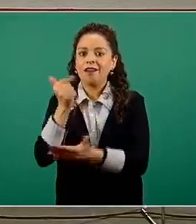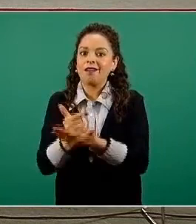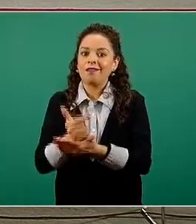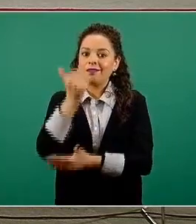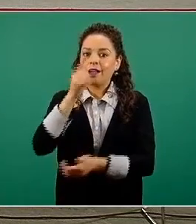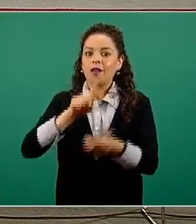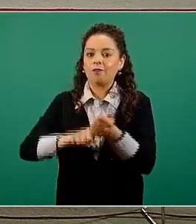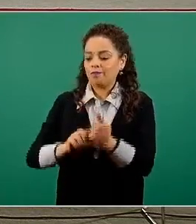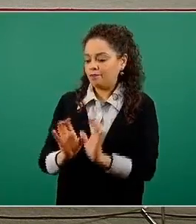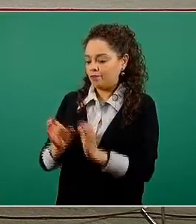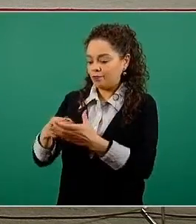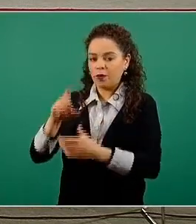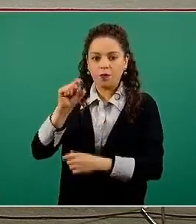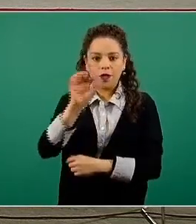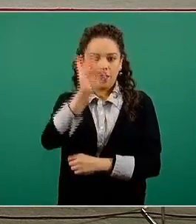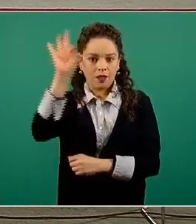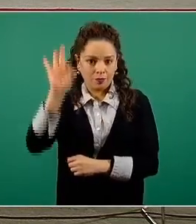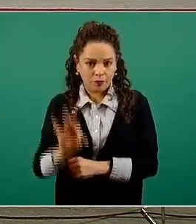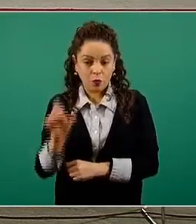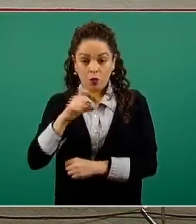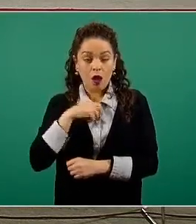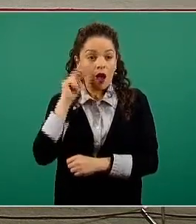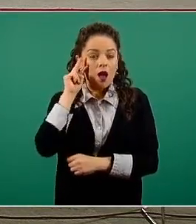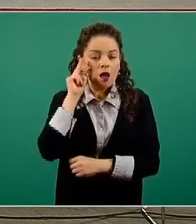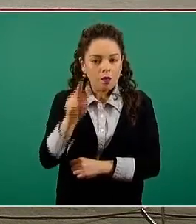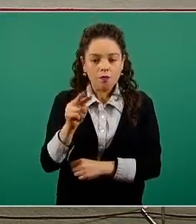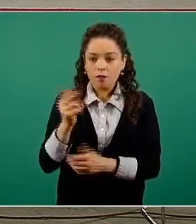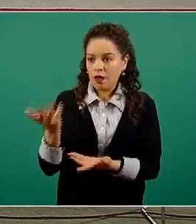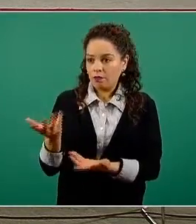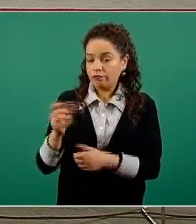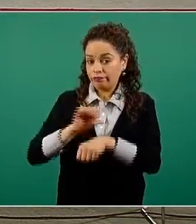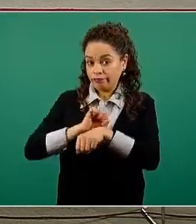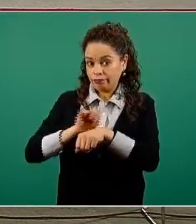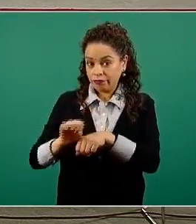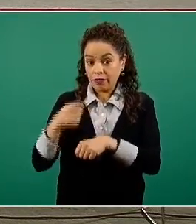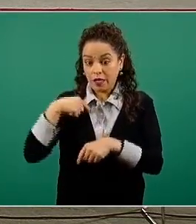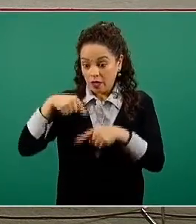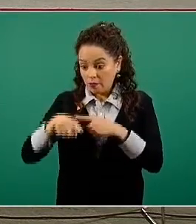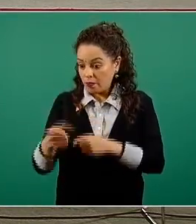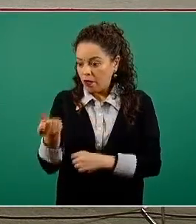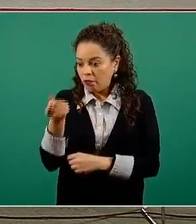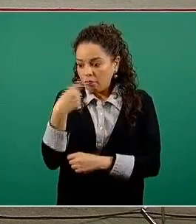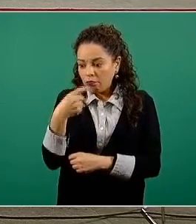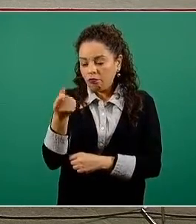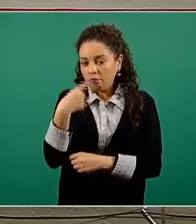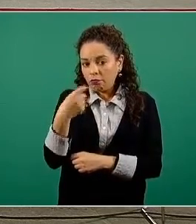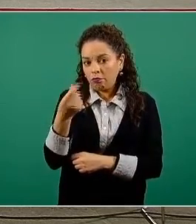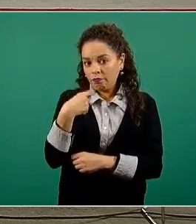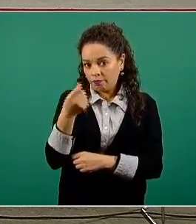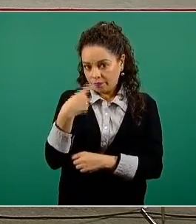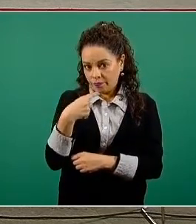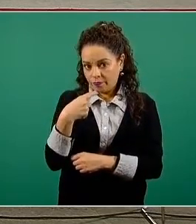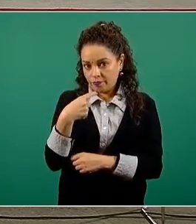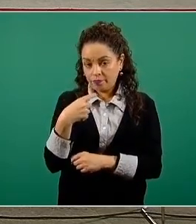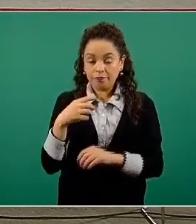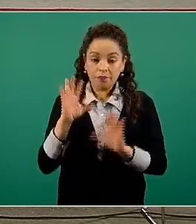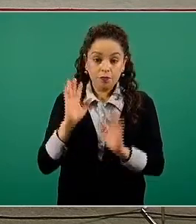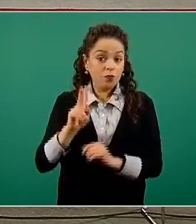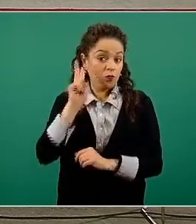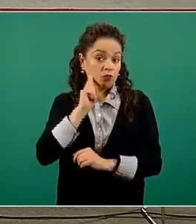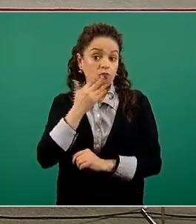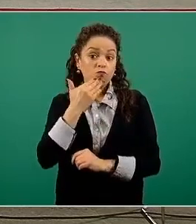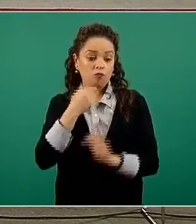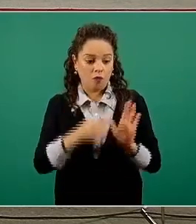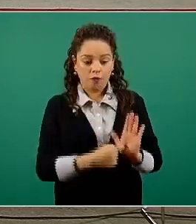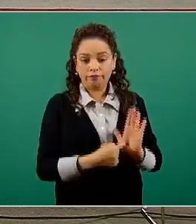un COVID leve, inicio con la toma de un medicamento que en teoría o que de manera no comprobada me va a